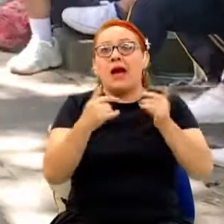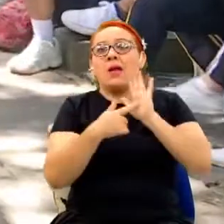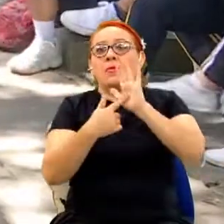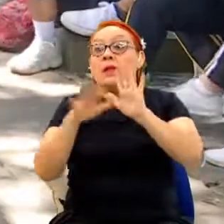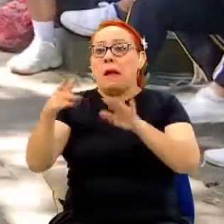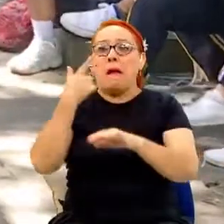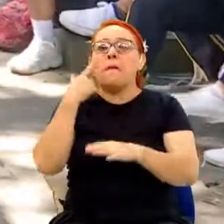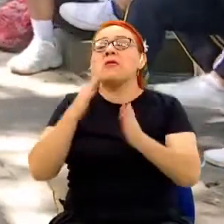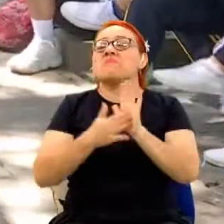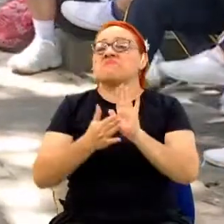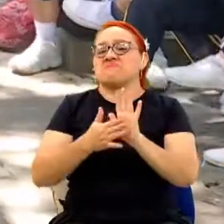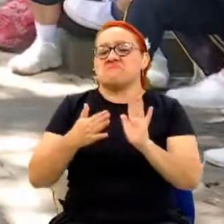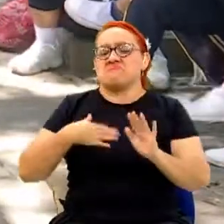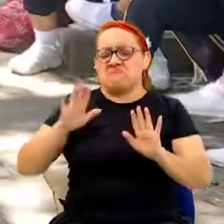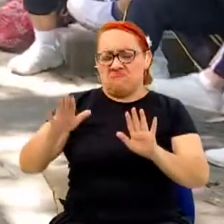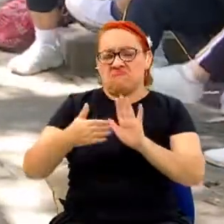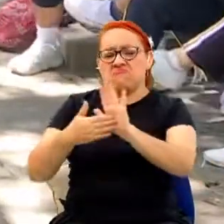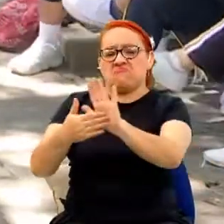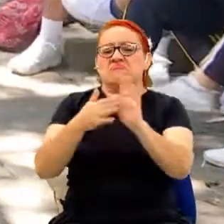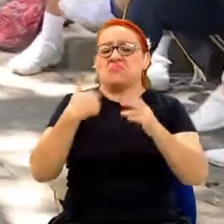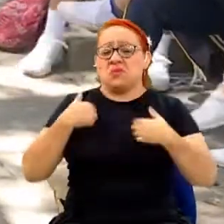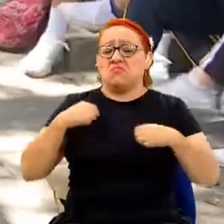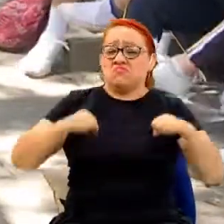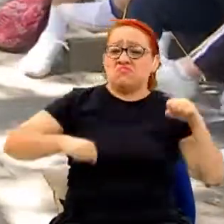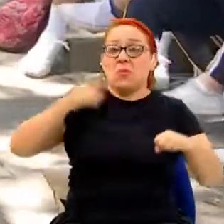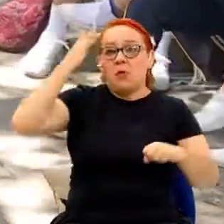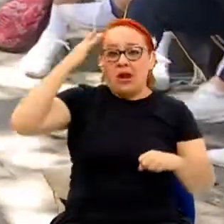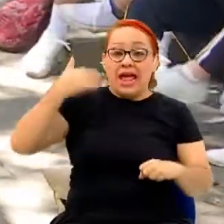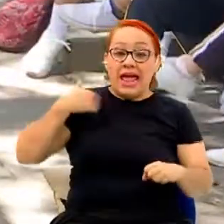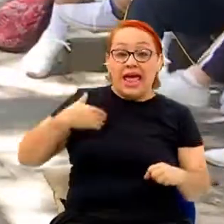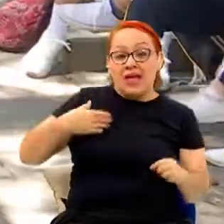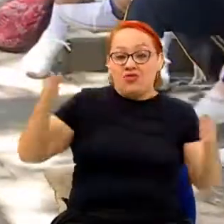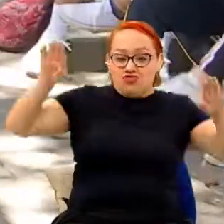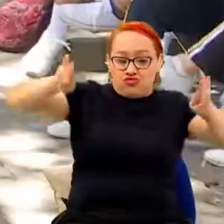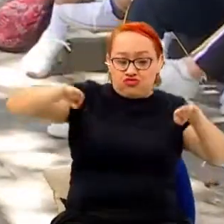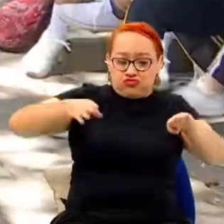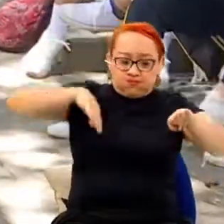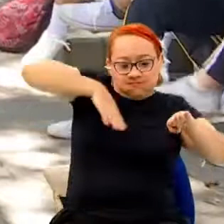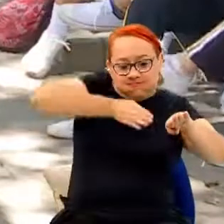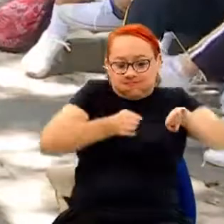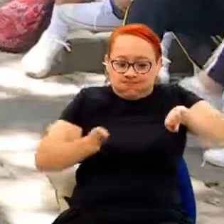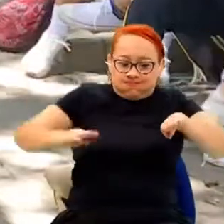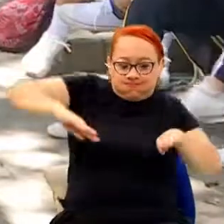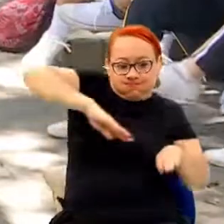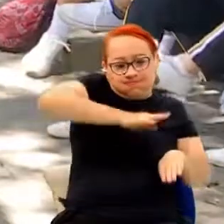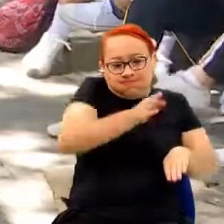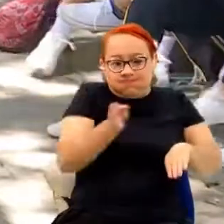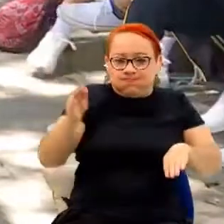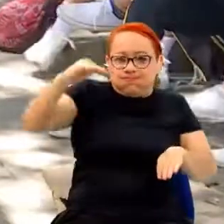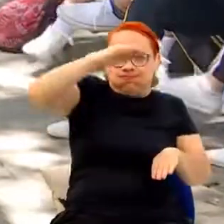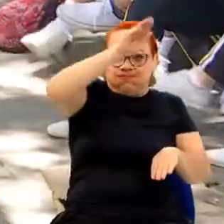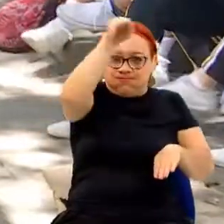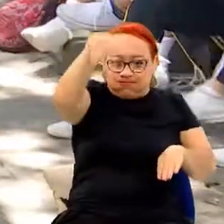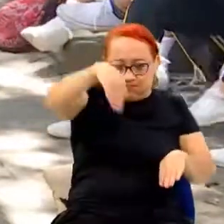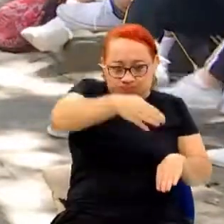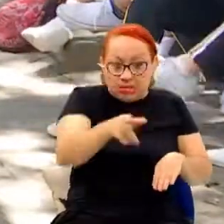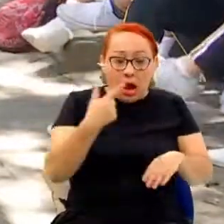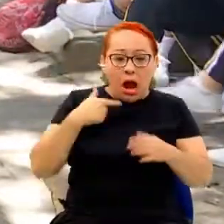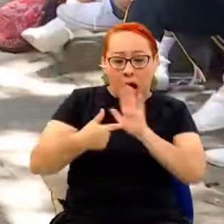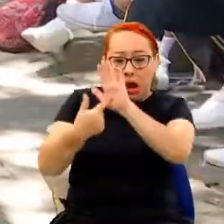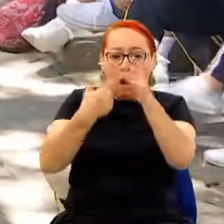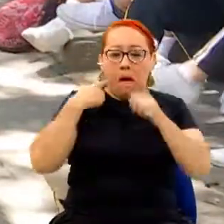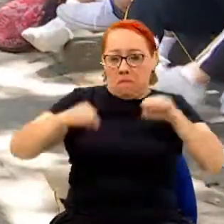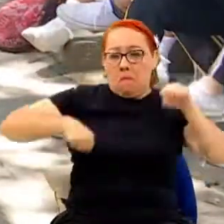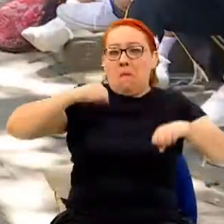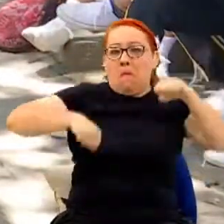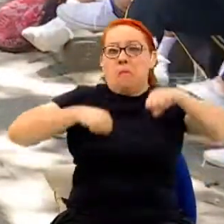bonito recorrido en los próximos días también por el cañón del Chicamocha. Allí estaremos con las cámaras del canal TRO poder informando a